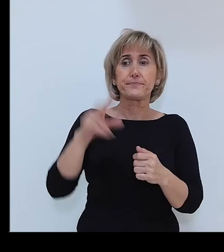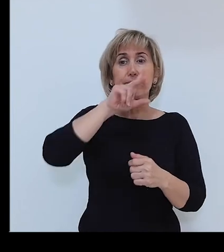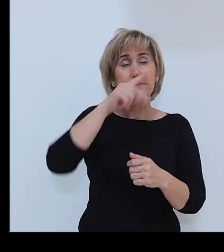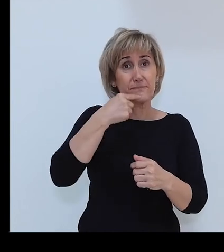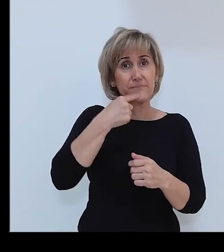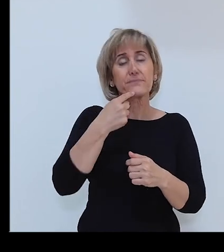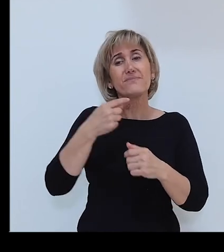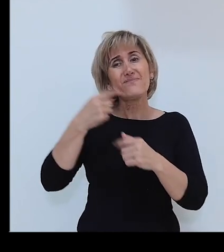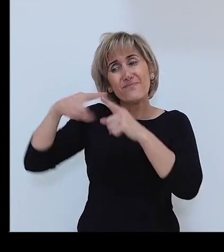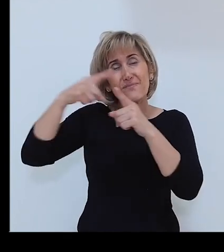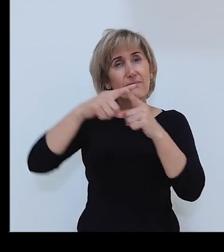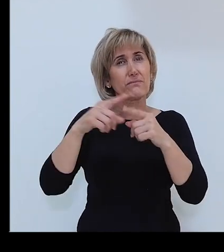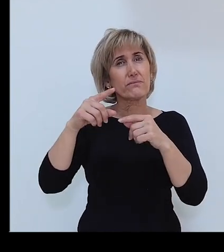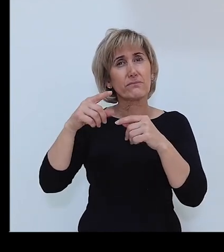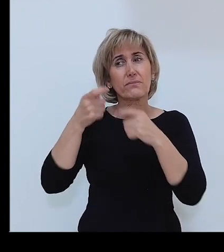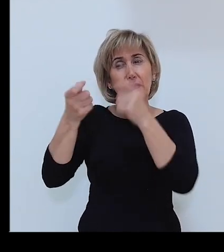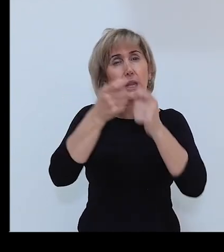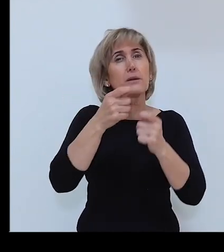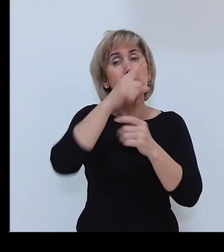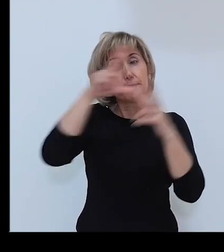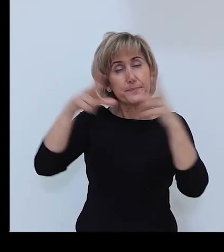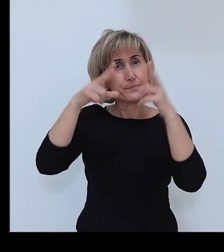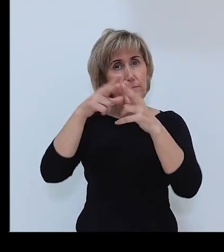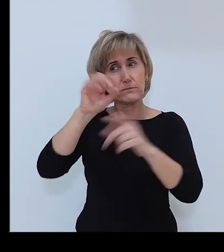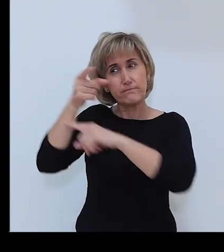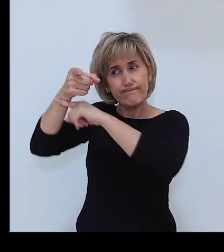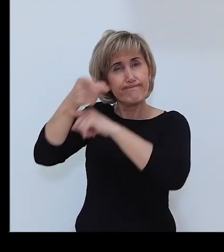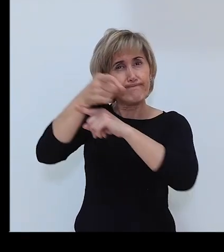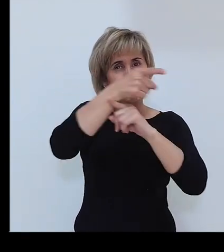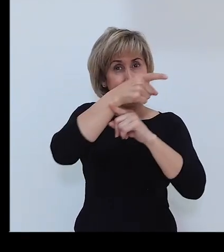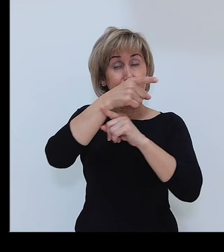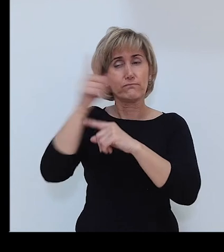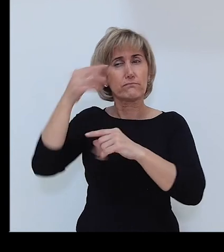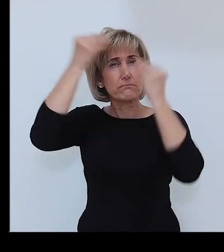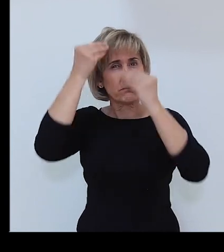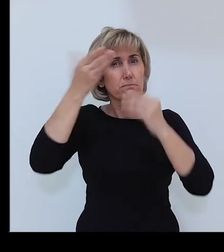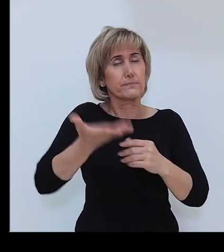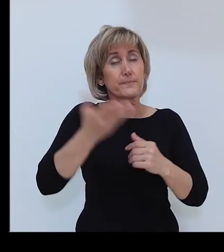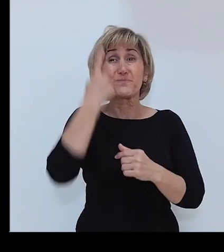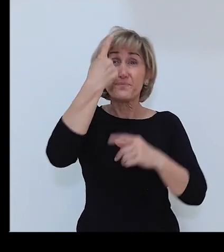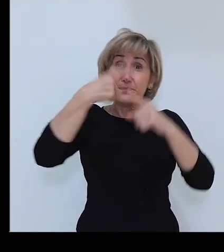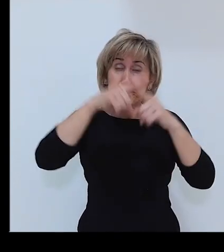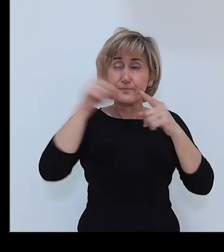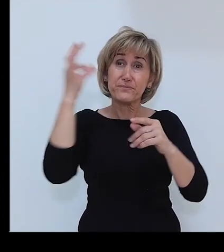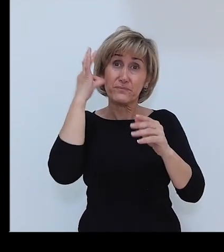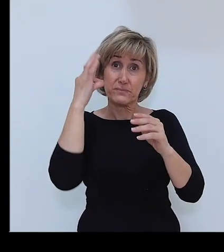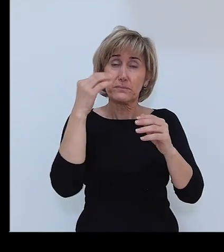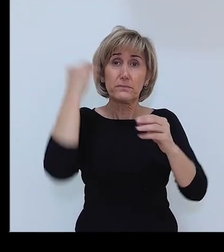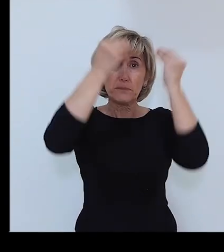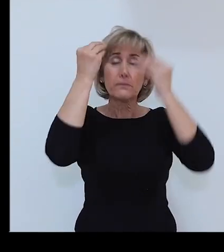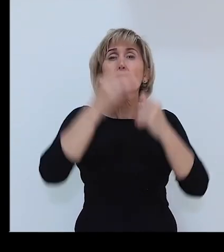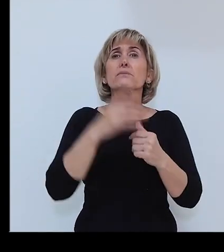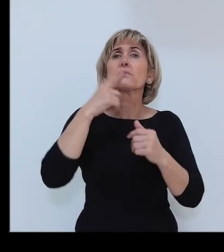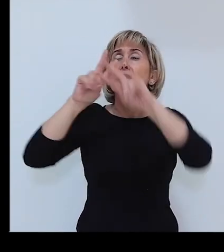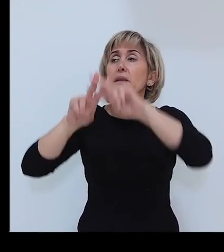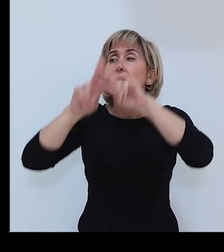to Observe, habla de 3 criterios para analizar la dominación de las sociedades, que me parecen muy interesantes. El